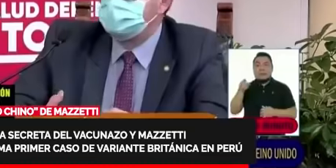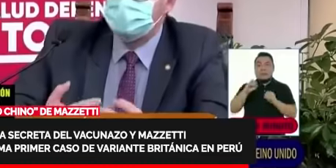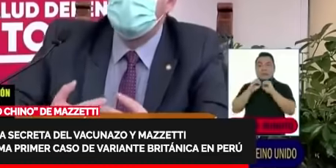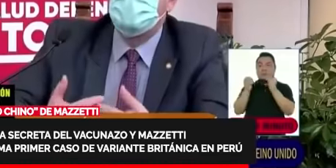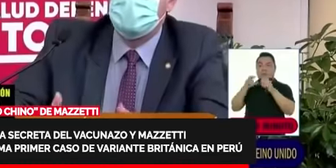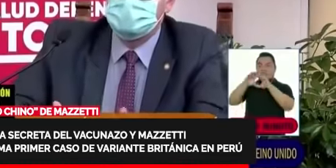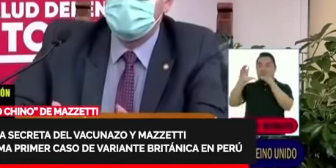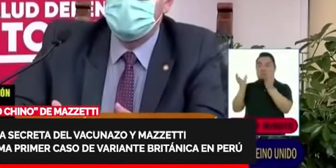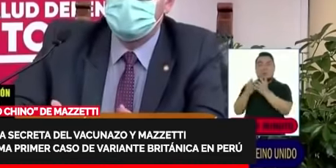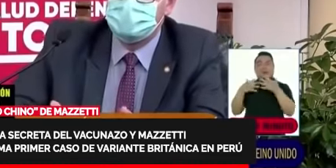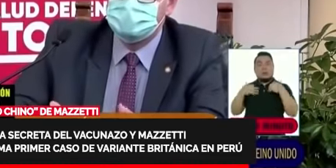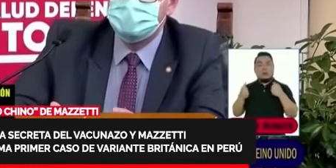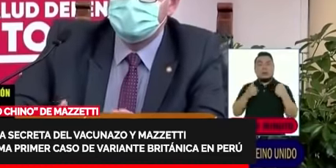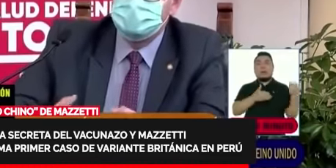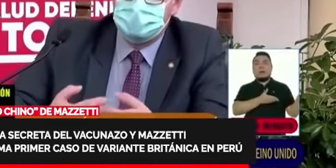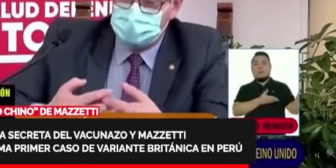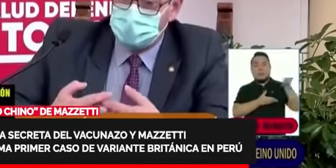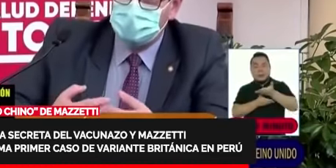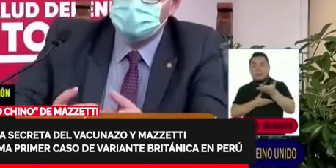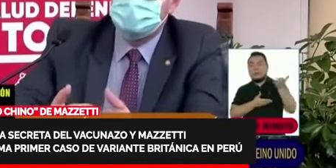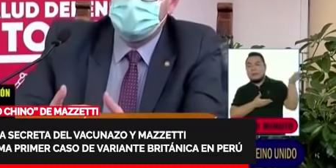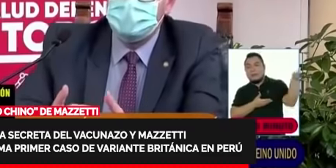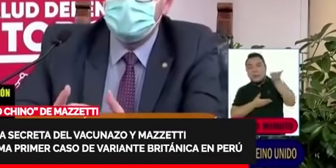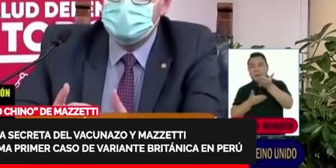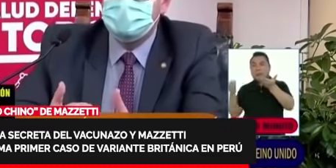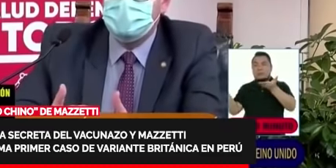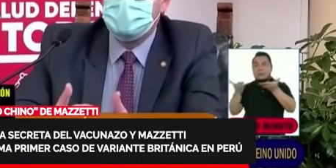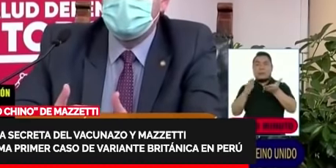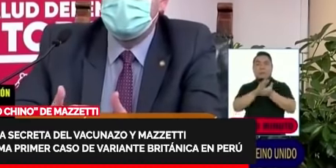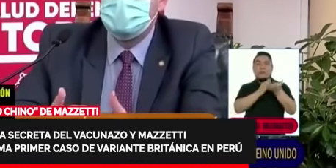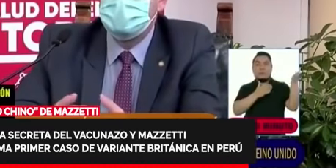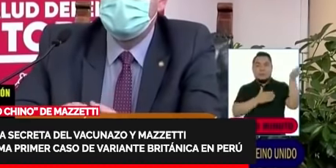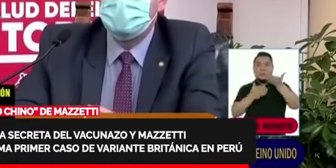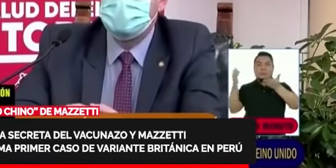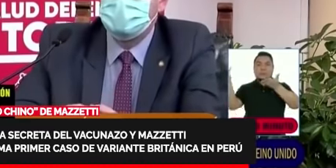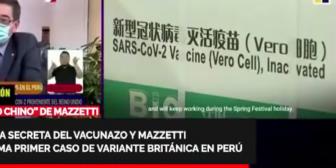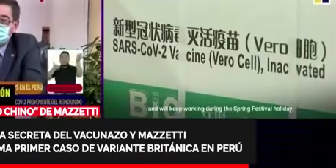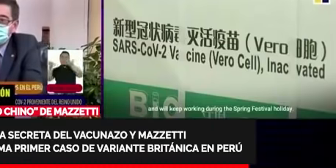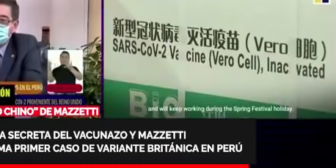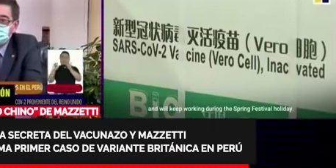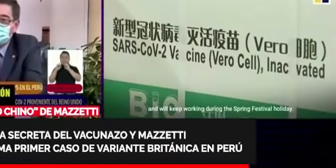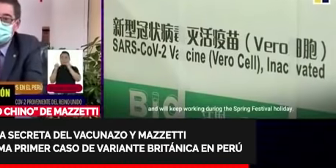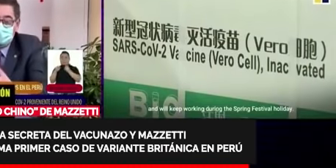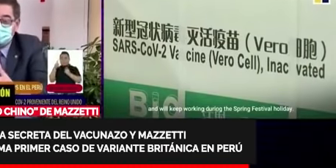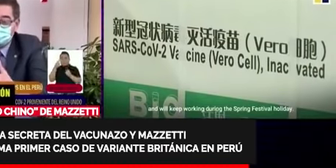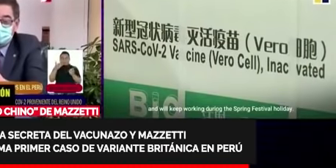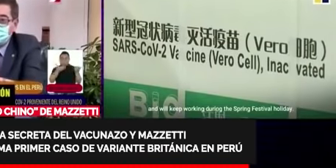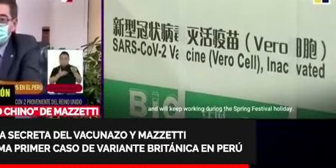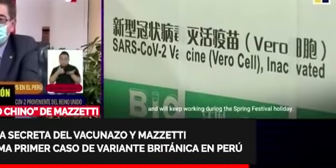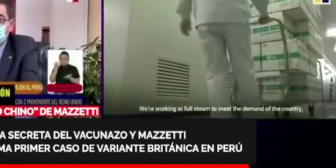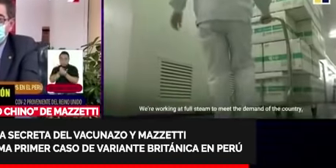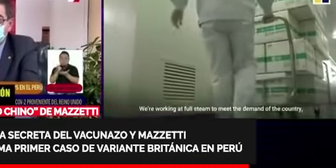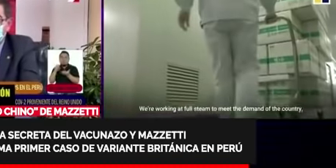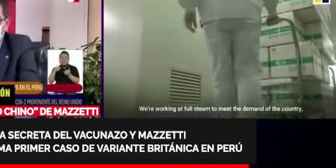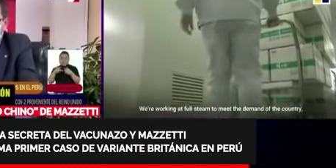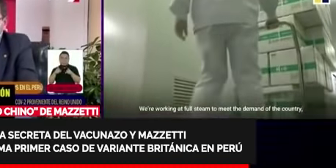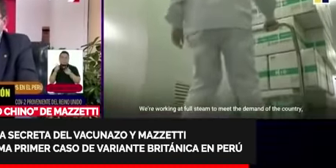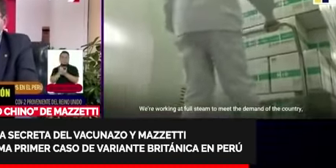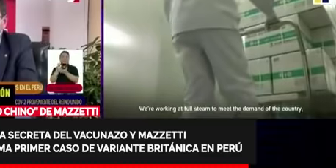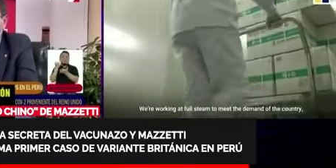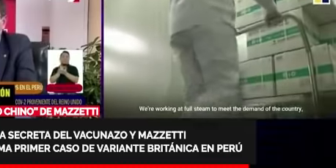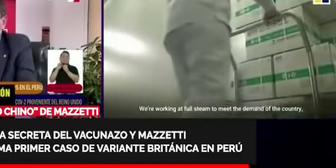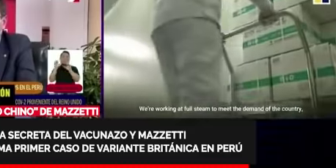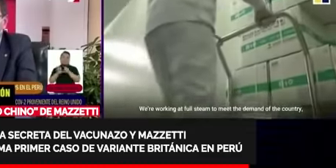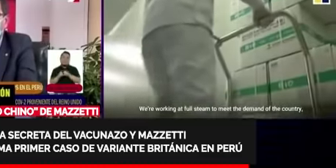OMS van a ir llegando progresivamente todos los expedientes que preparan las farmacéuticas y van a ir entrando dentro del proceso